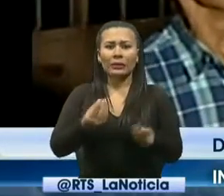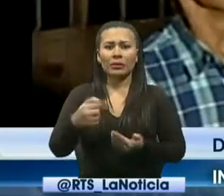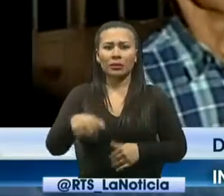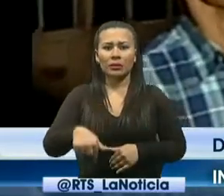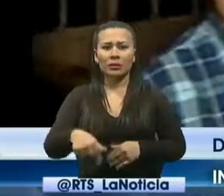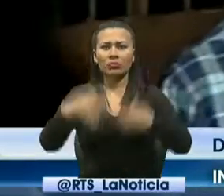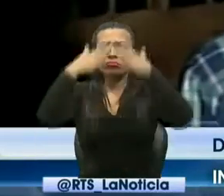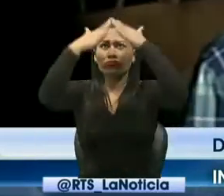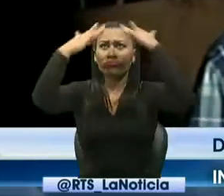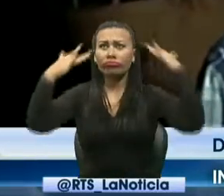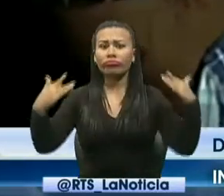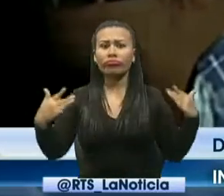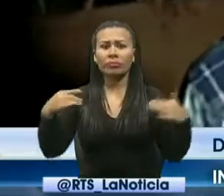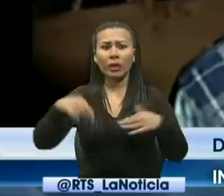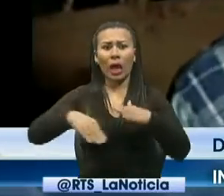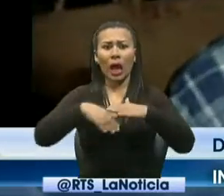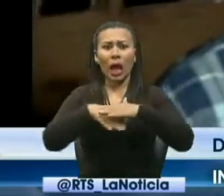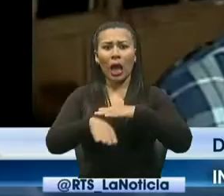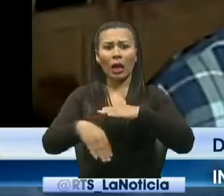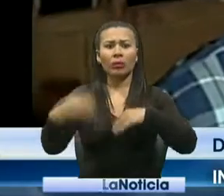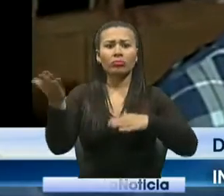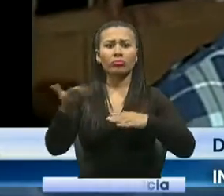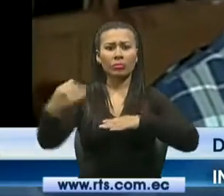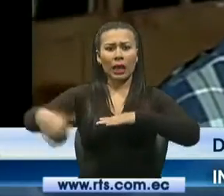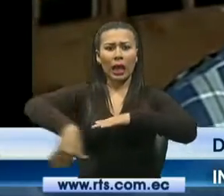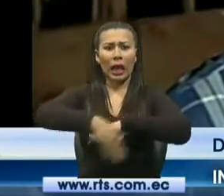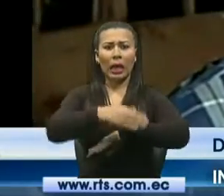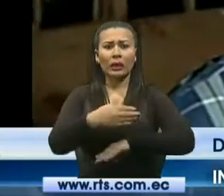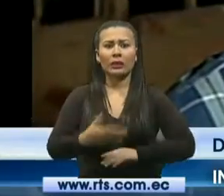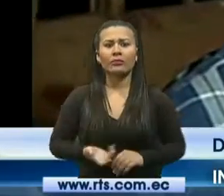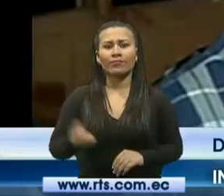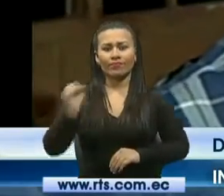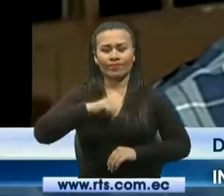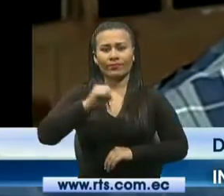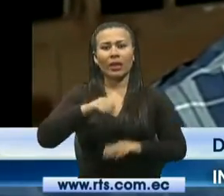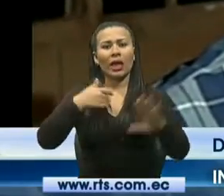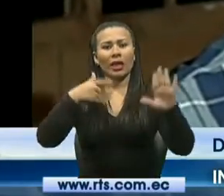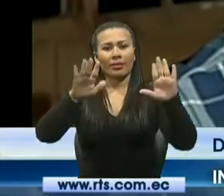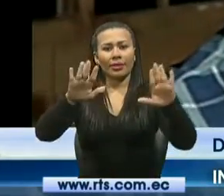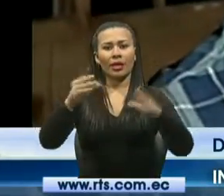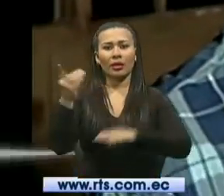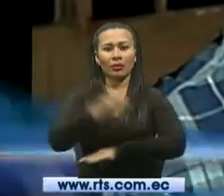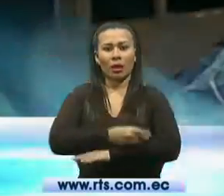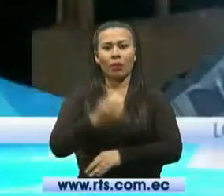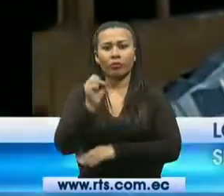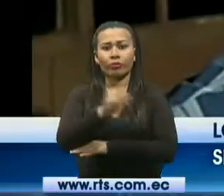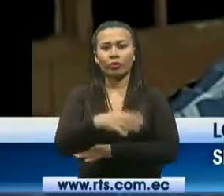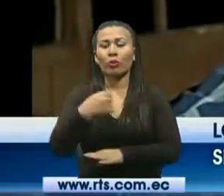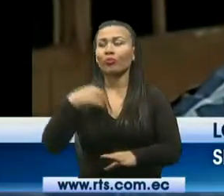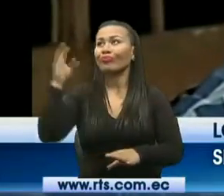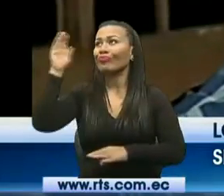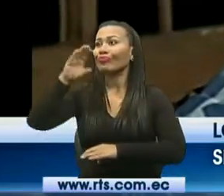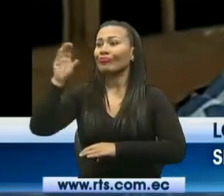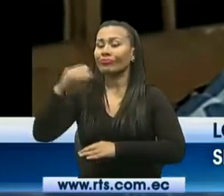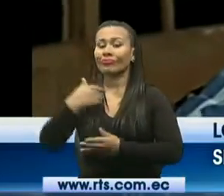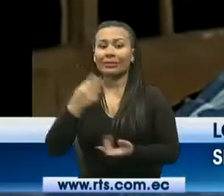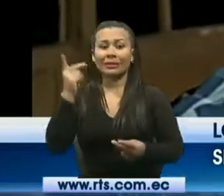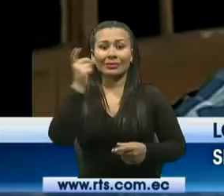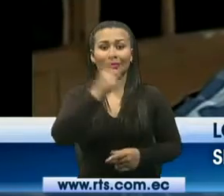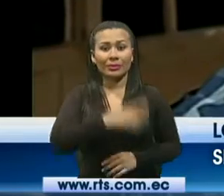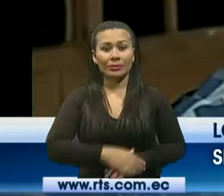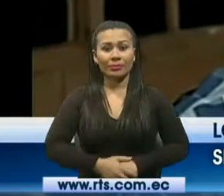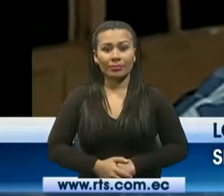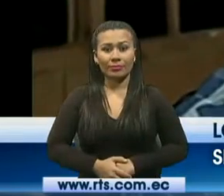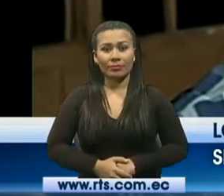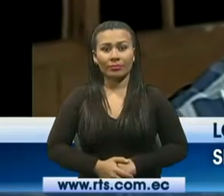carpas en la calle, tienen que dormir. Tenemos ya 10 días aquí botados, hemos andado como hemos podido